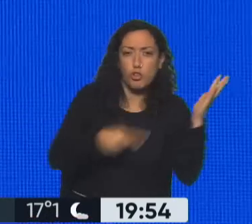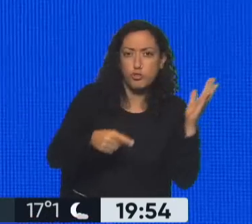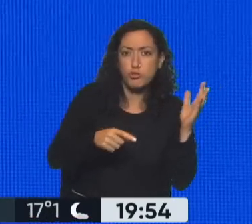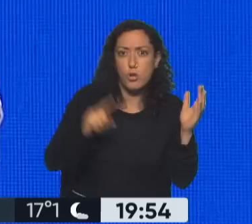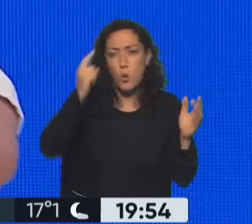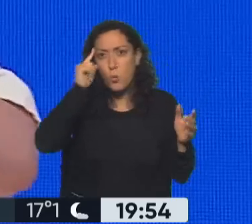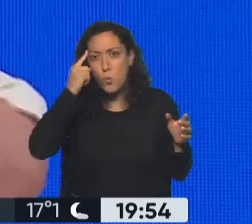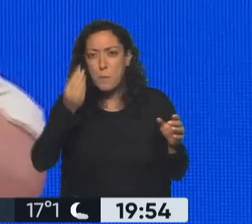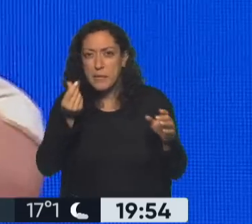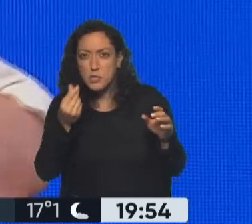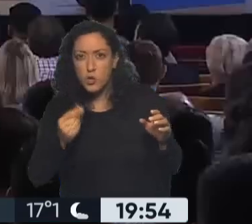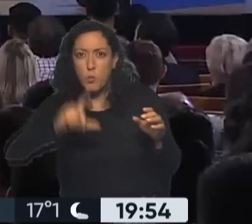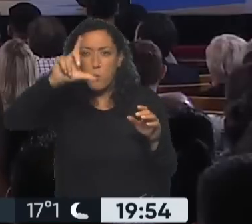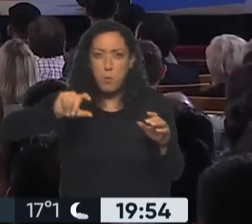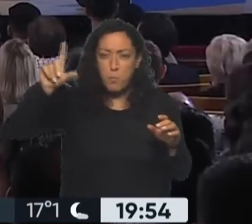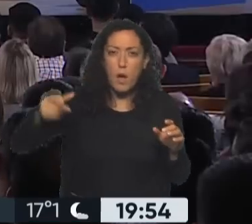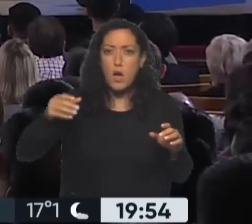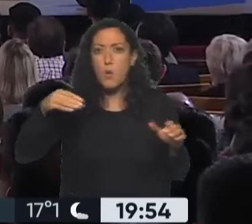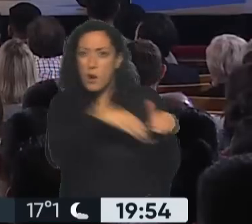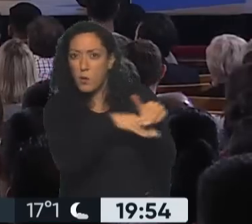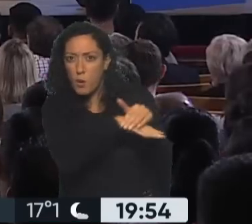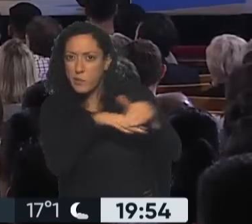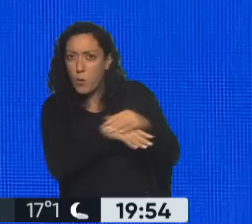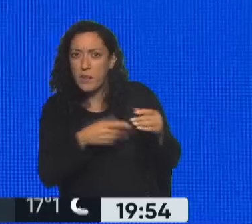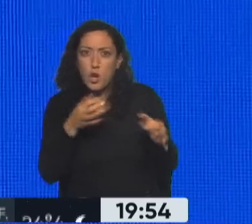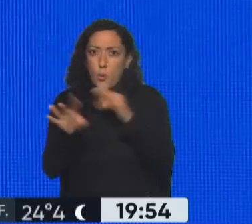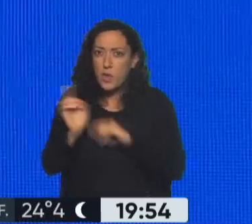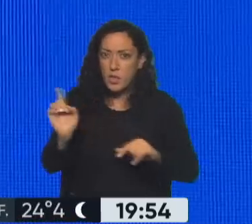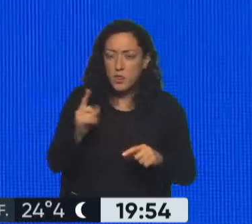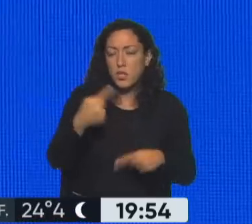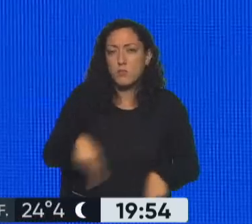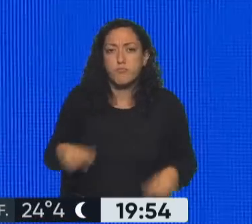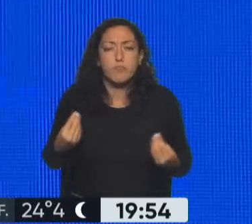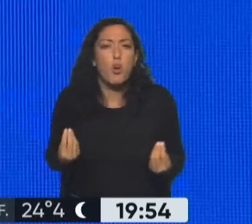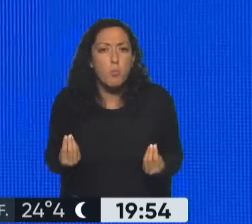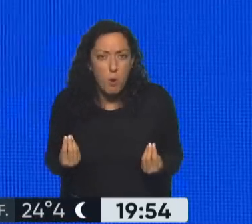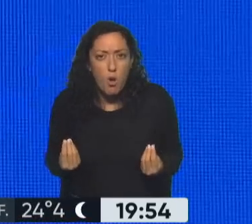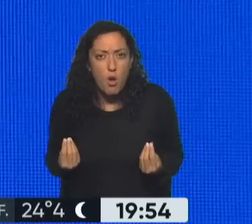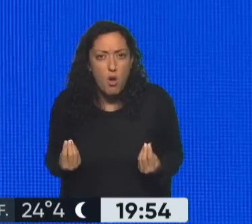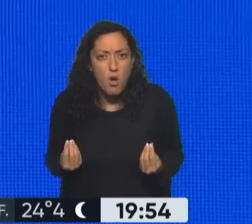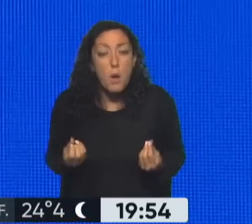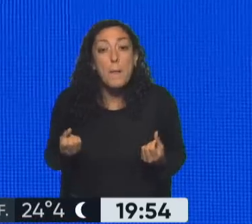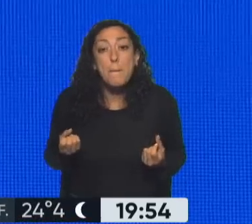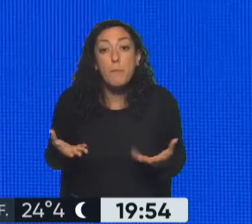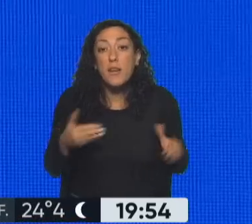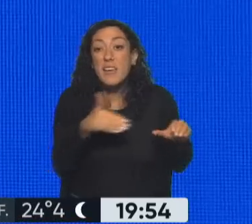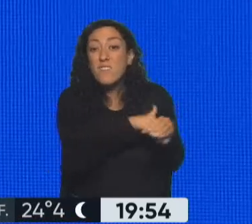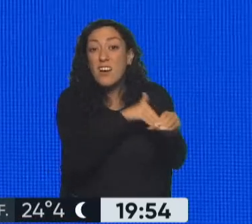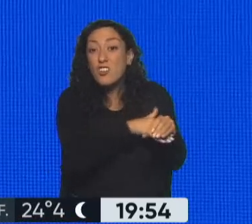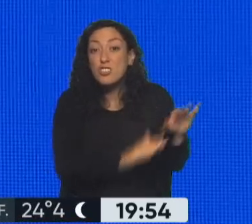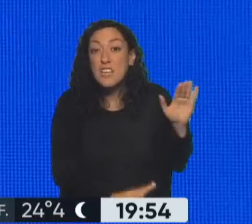de que cierro, que no hay, que almacenan? Primero porque el mercado, el Banco